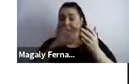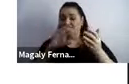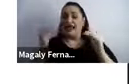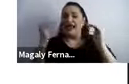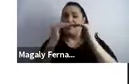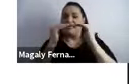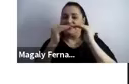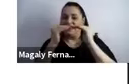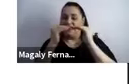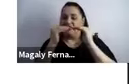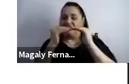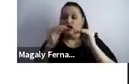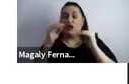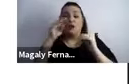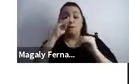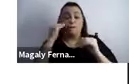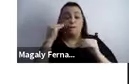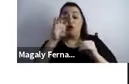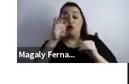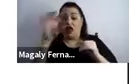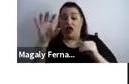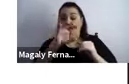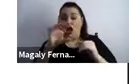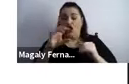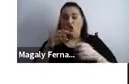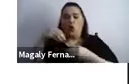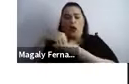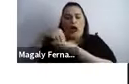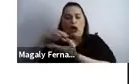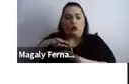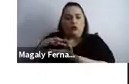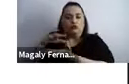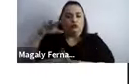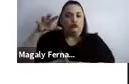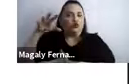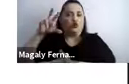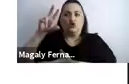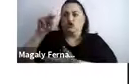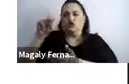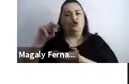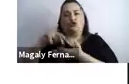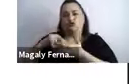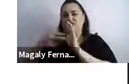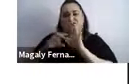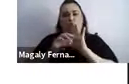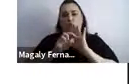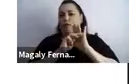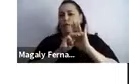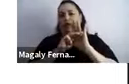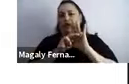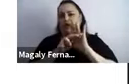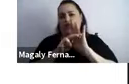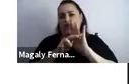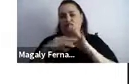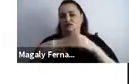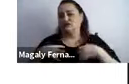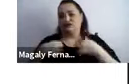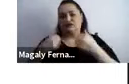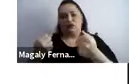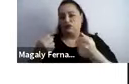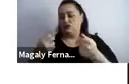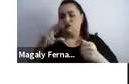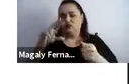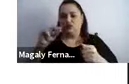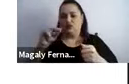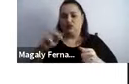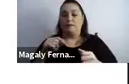en morado las zonas que son de acúmulo, que no pueden ser modelos de desarrollo ni de salud. Perdonen ese ruido